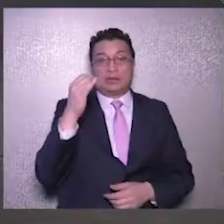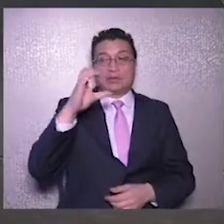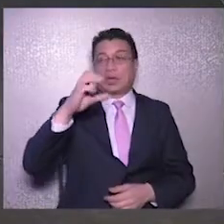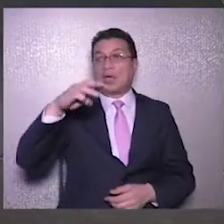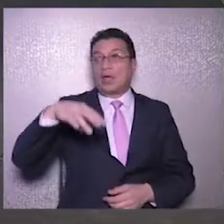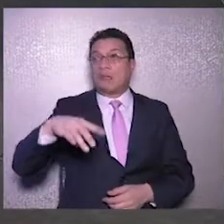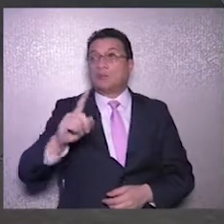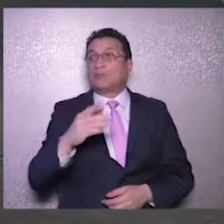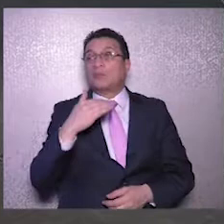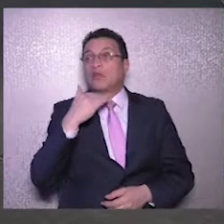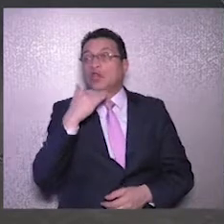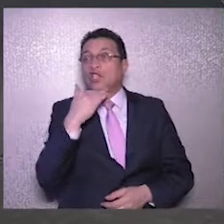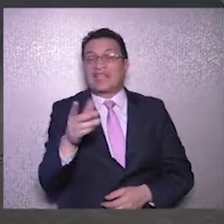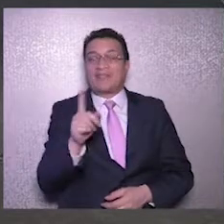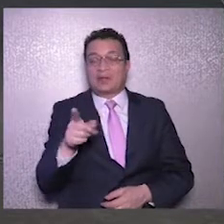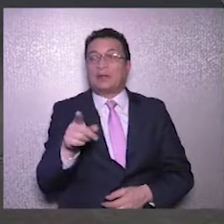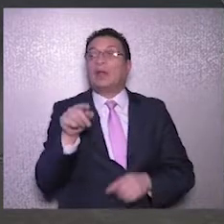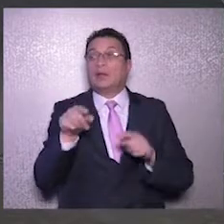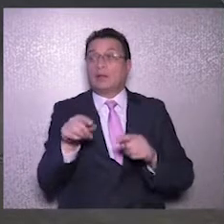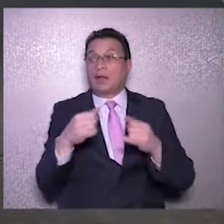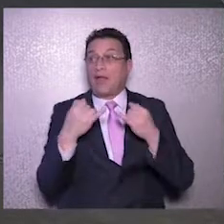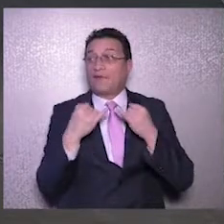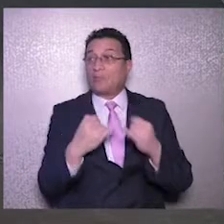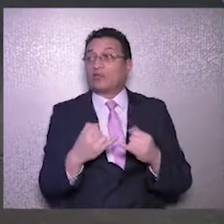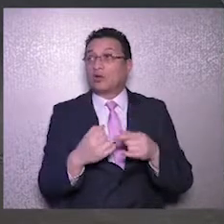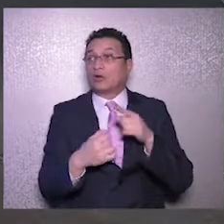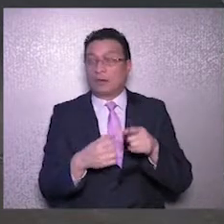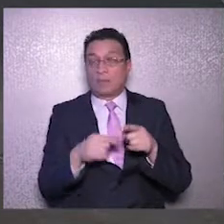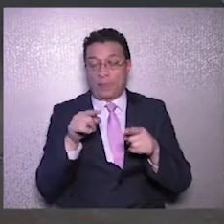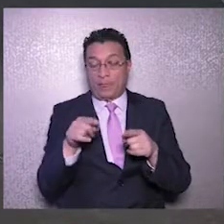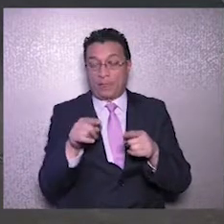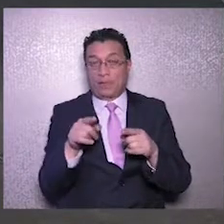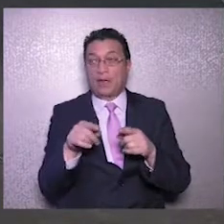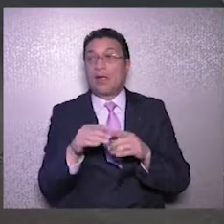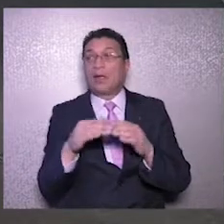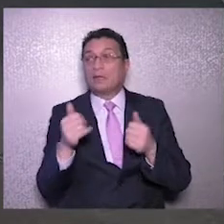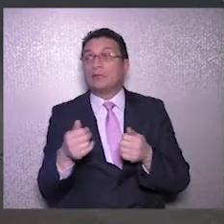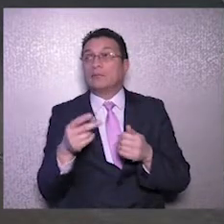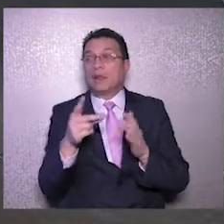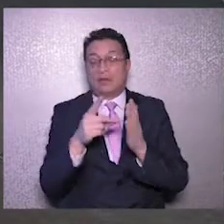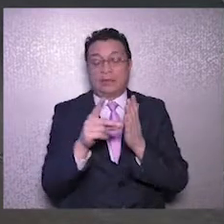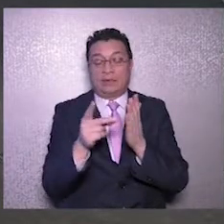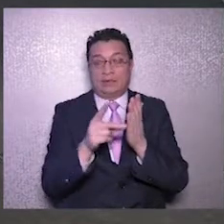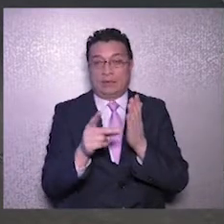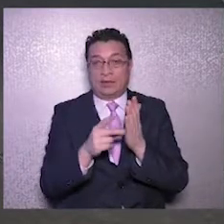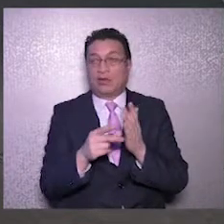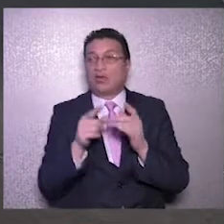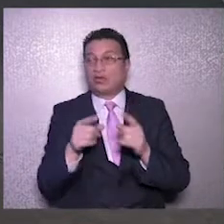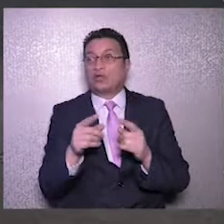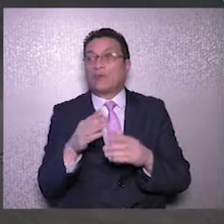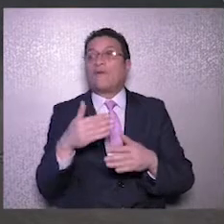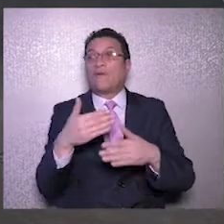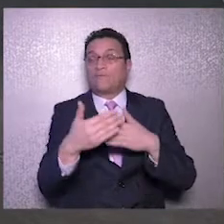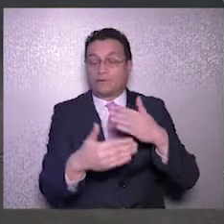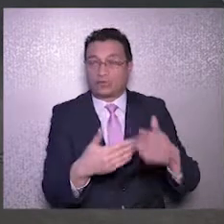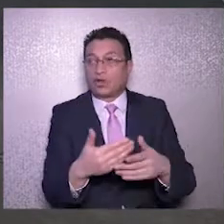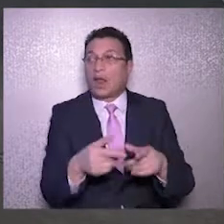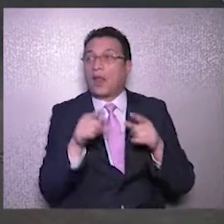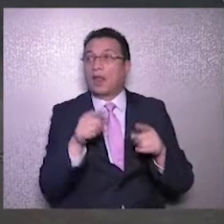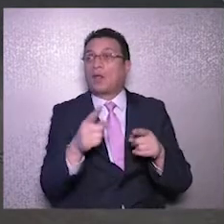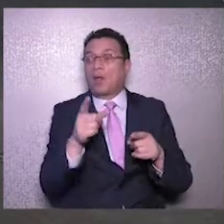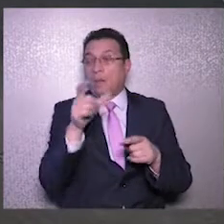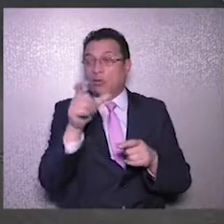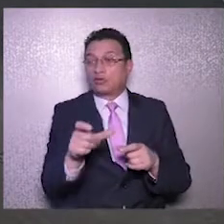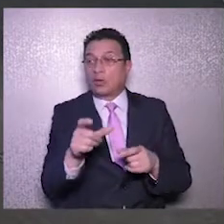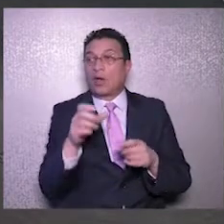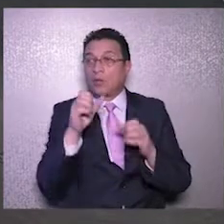no sirve para nada. Es ahí donde está la información. Esto de acá, diagnóstico de resonancia magnética funcional. Hoy en día un